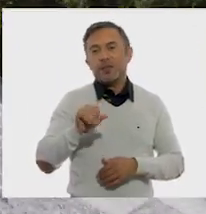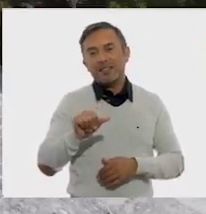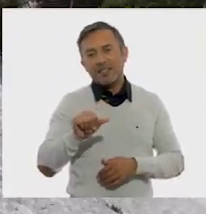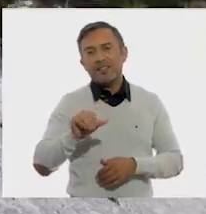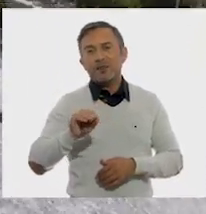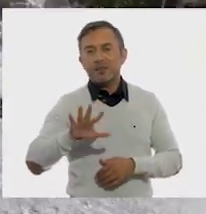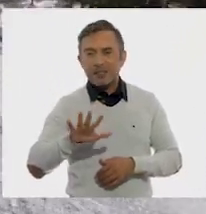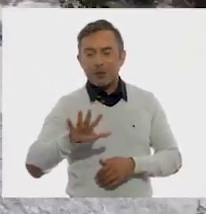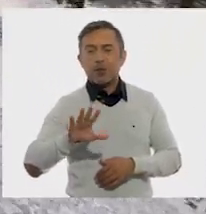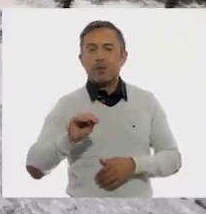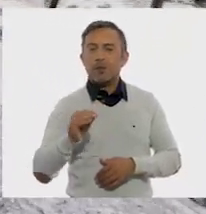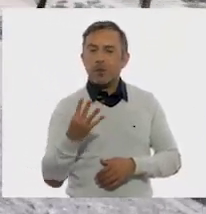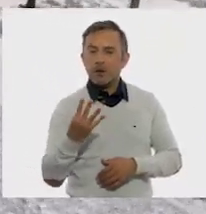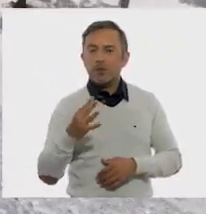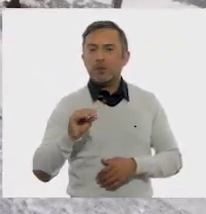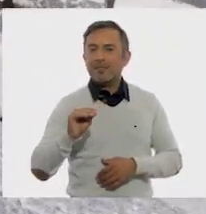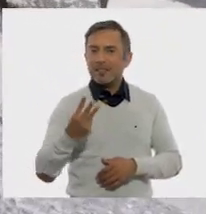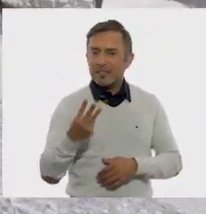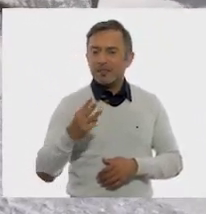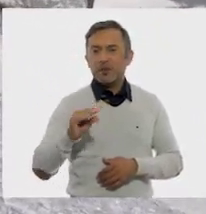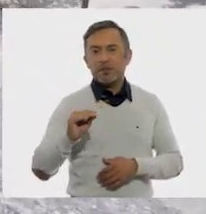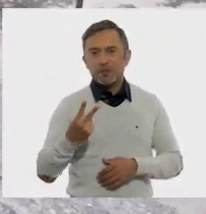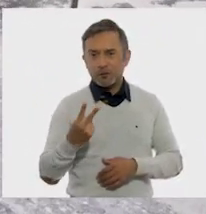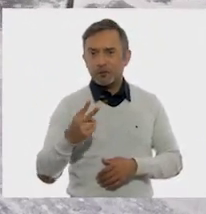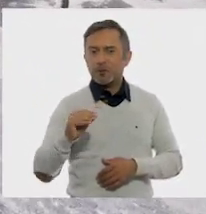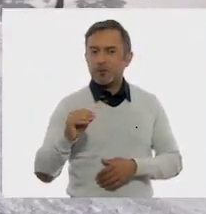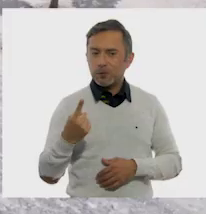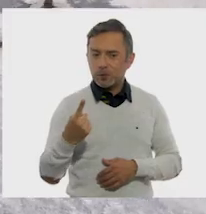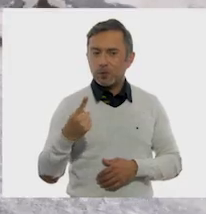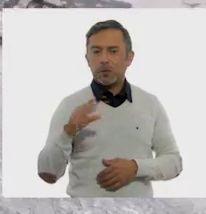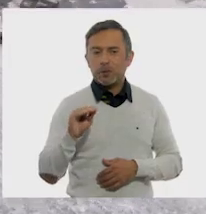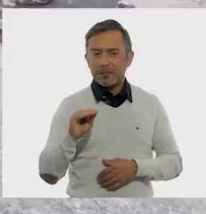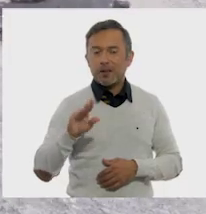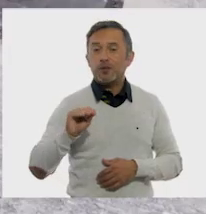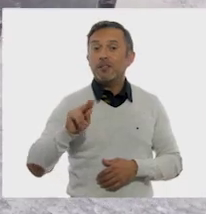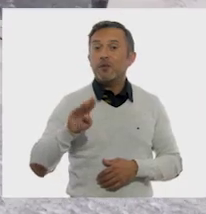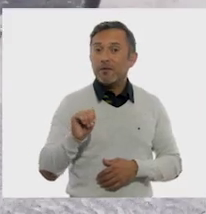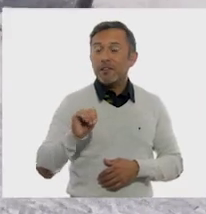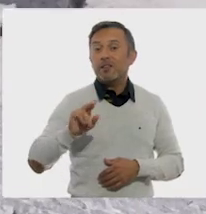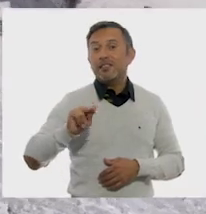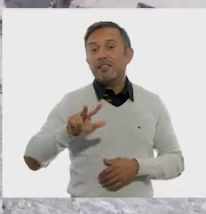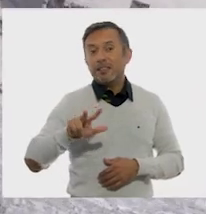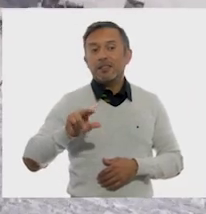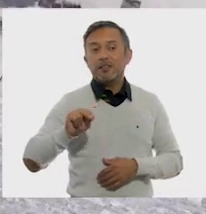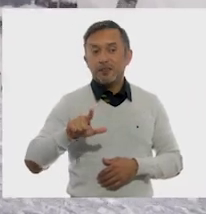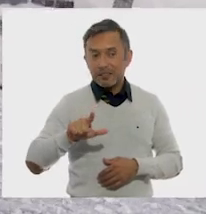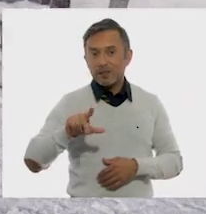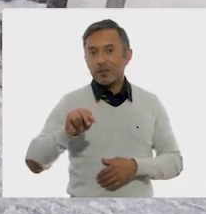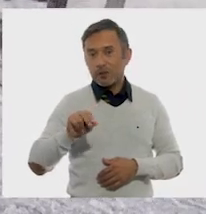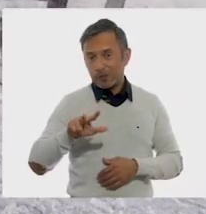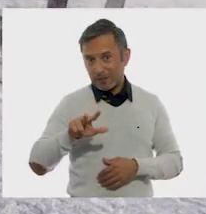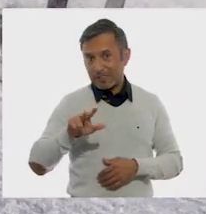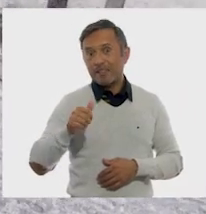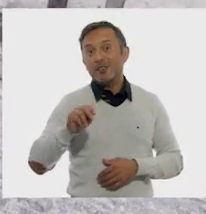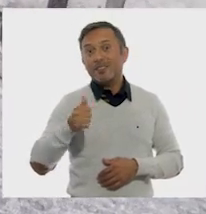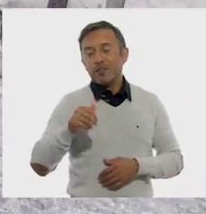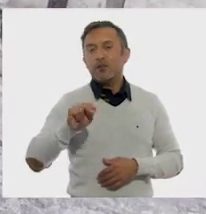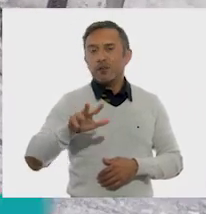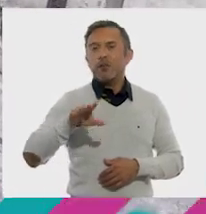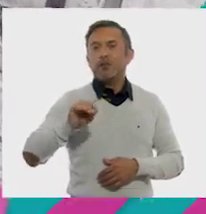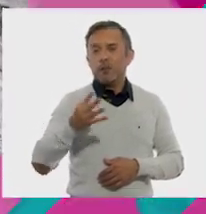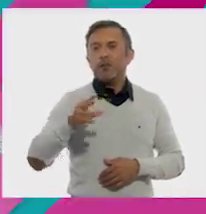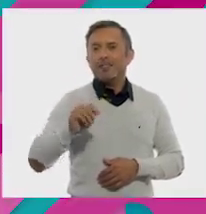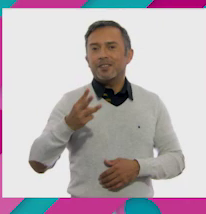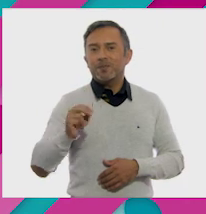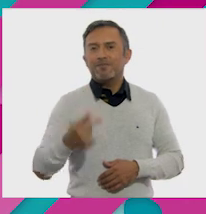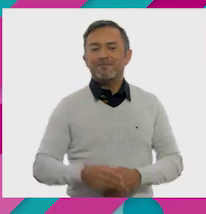95, 94, 93, 92, 91, 90, 89, 87, 86, 85, 84,